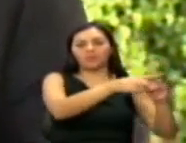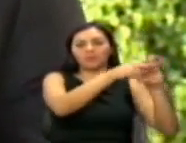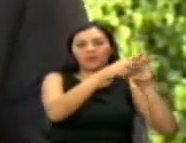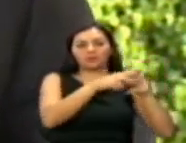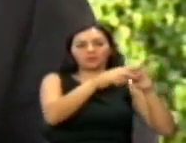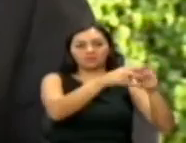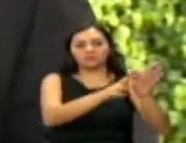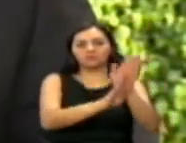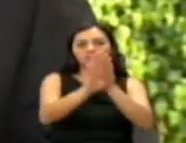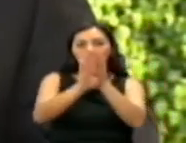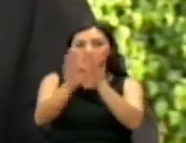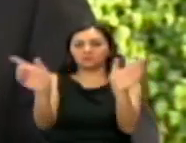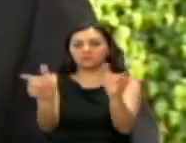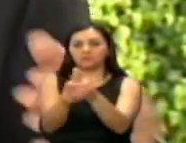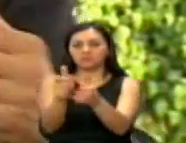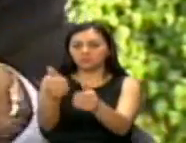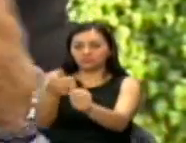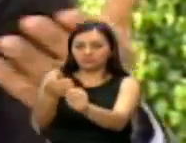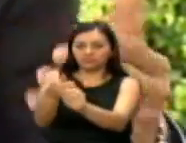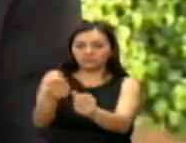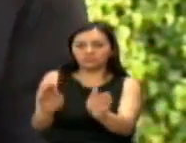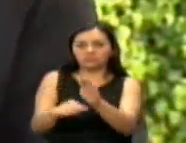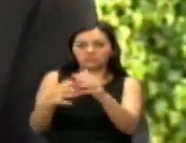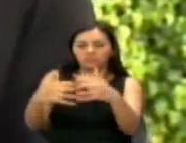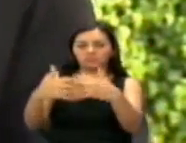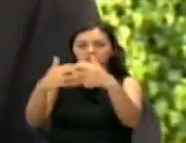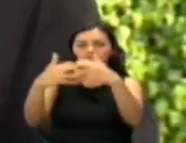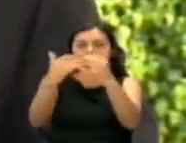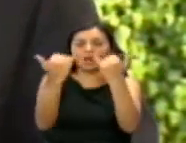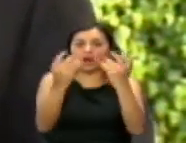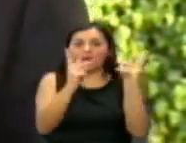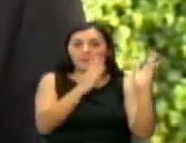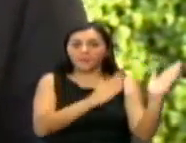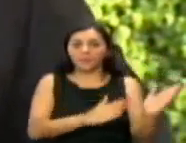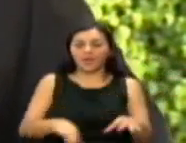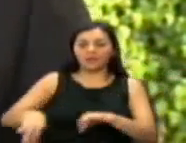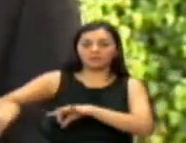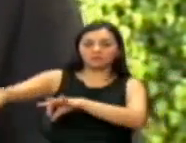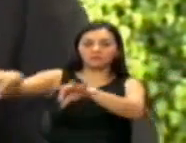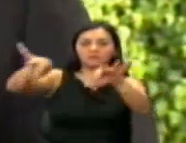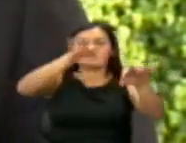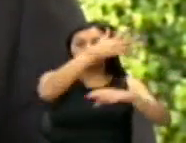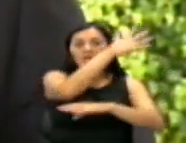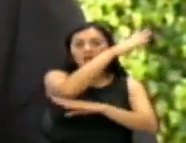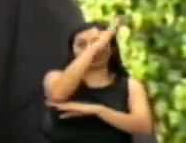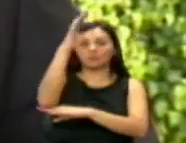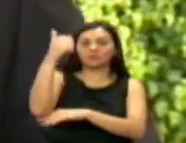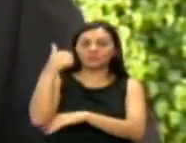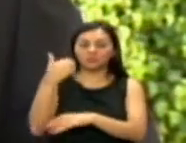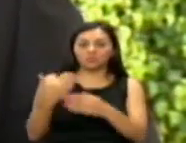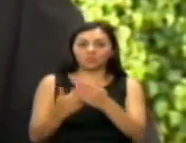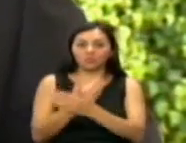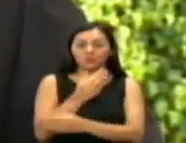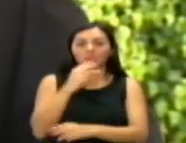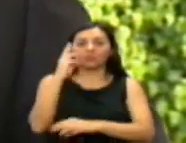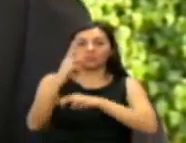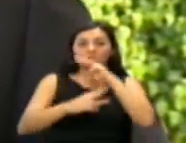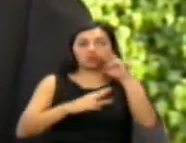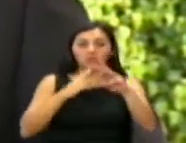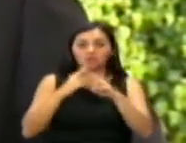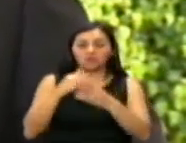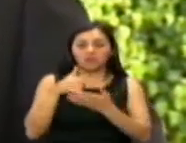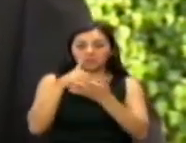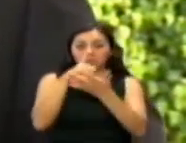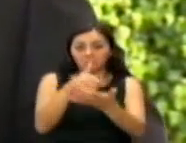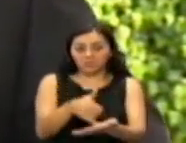esos préstamos con subsidio. Entonces, estamos con el plan de reforestación, que es un plan muy exitoso. Hemos roto récord Guinness,